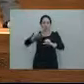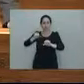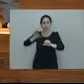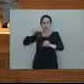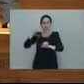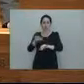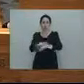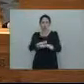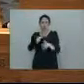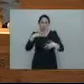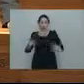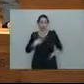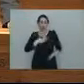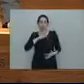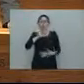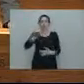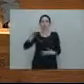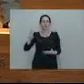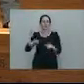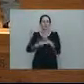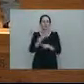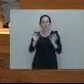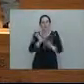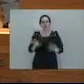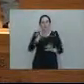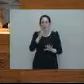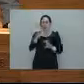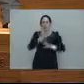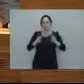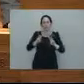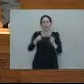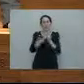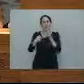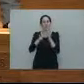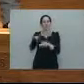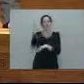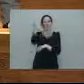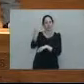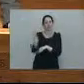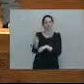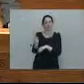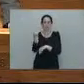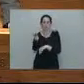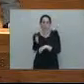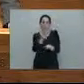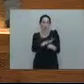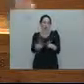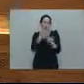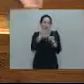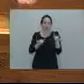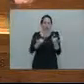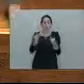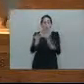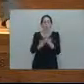gobierno actual del Partido Popular, de establecer un sistema tarifario, un sistema de precios en el ámbito de la energía que combine, por una